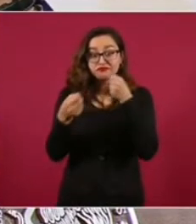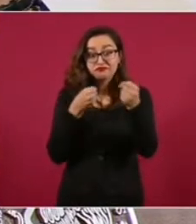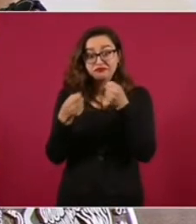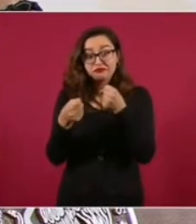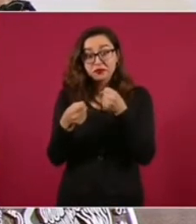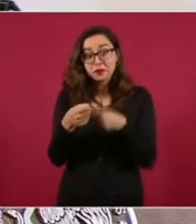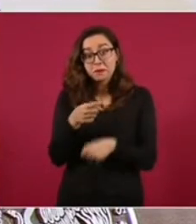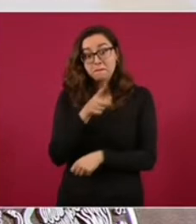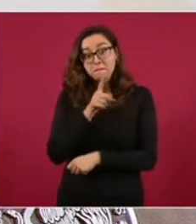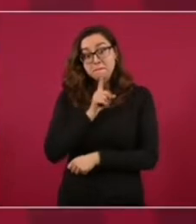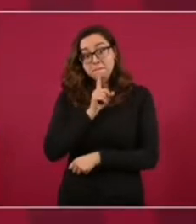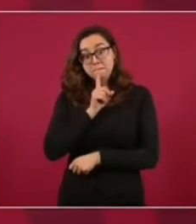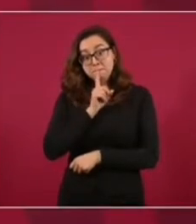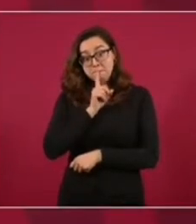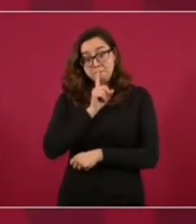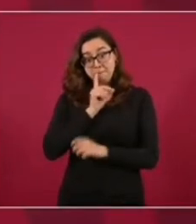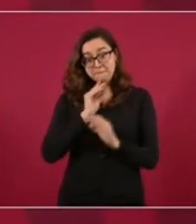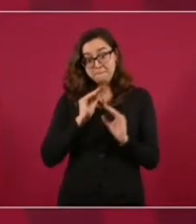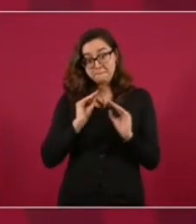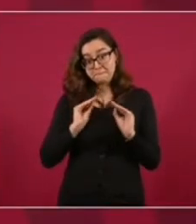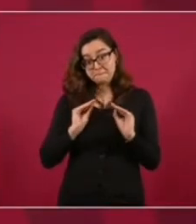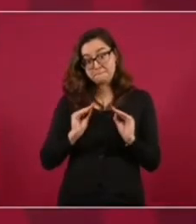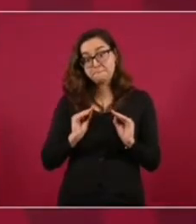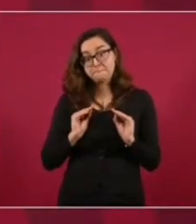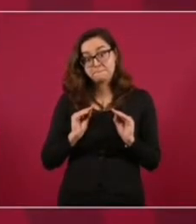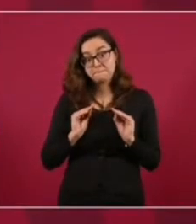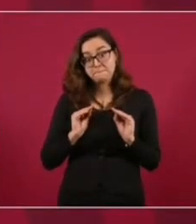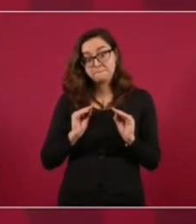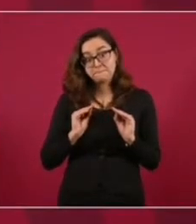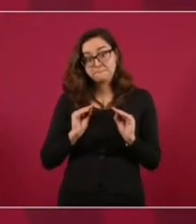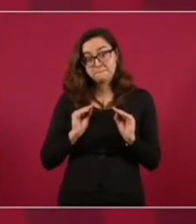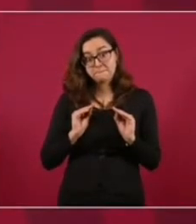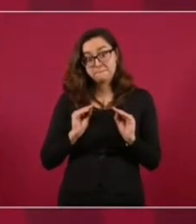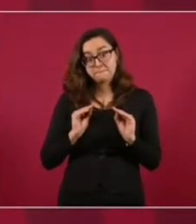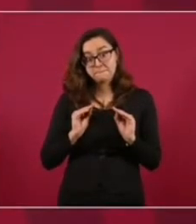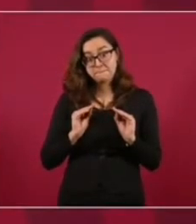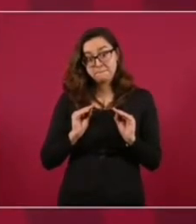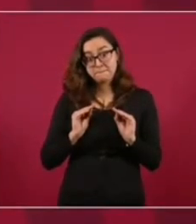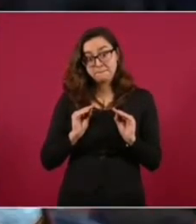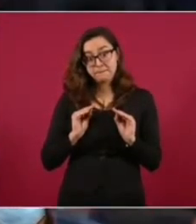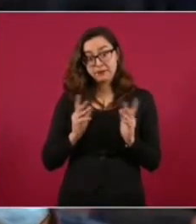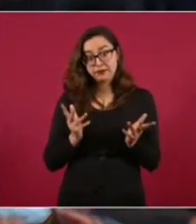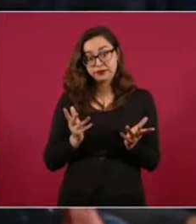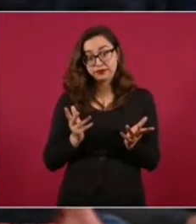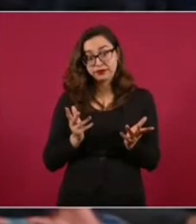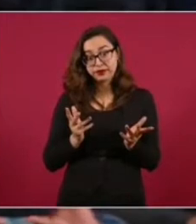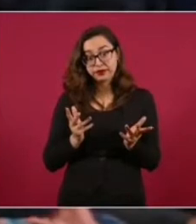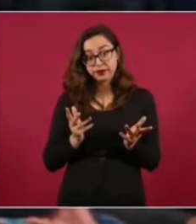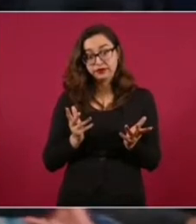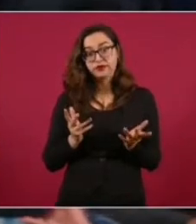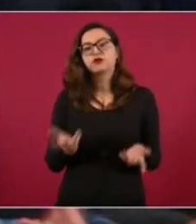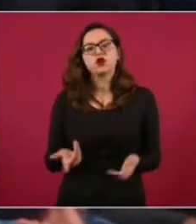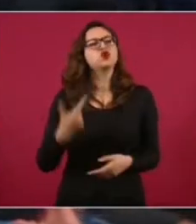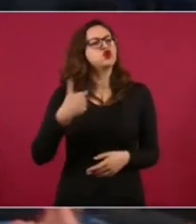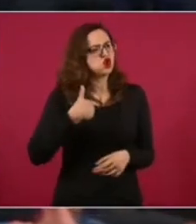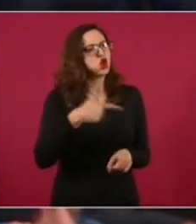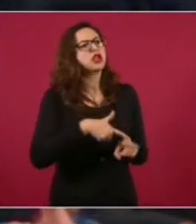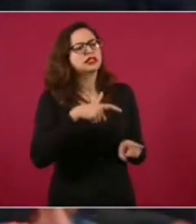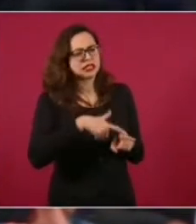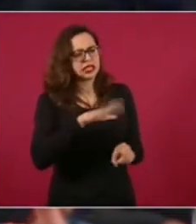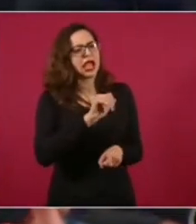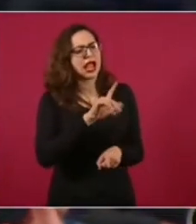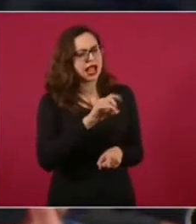honrosas excepciones, permanecían callados como momias. Yo y ahora critiqué a Calderón, critiqué a